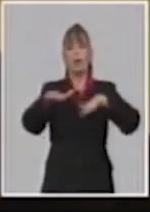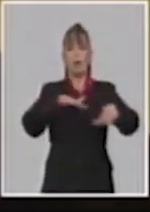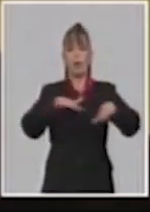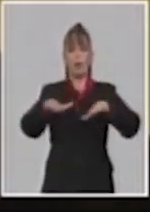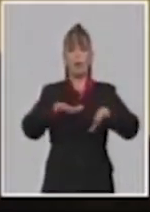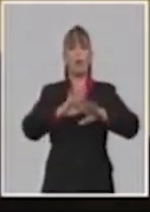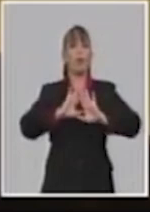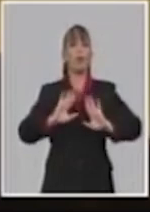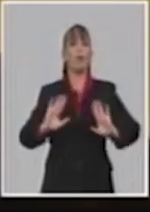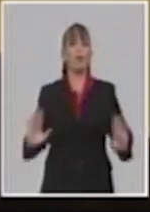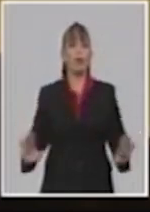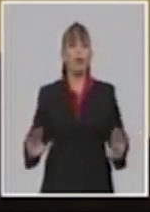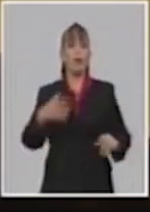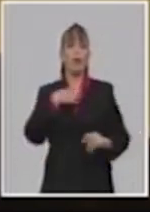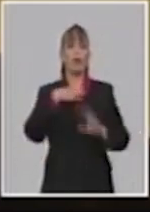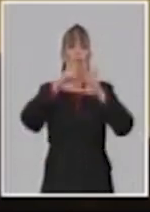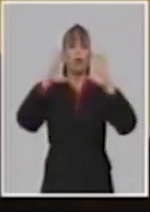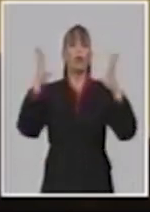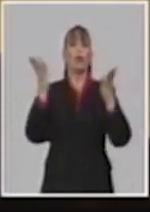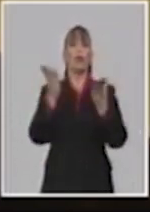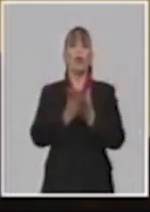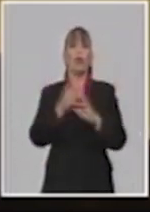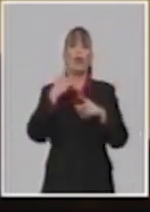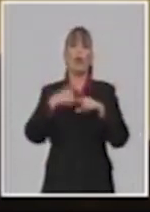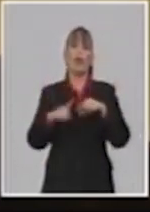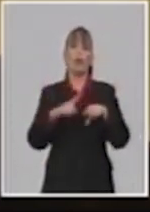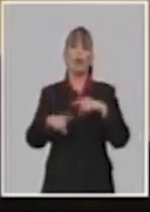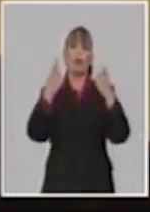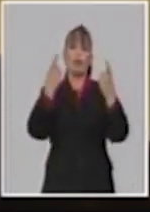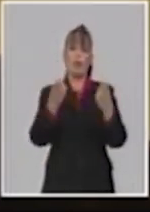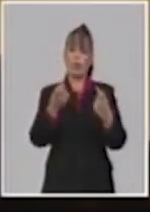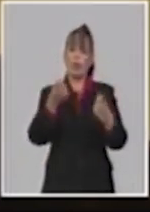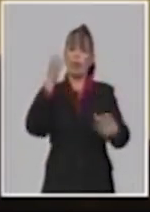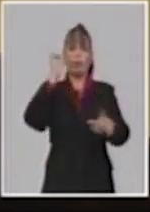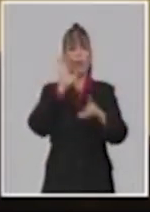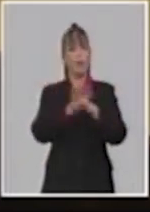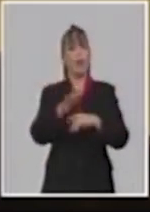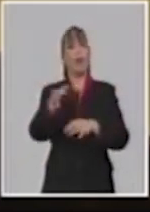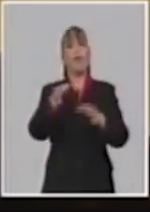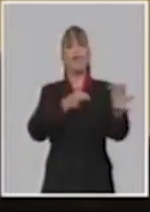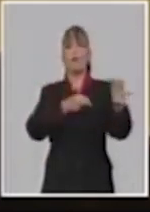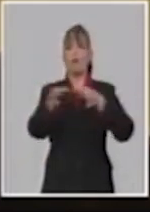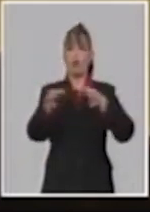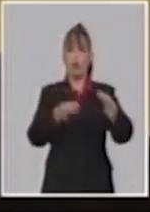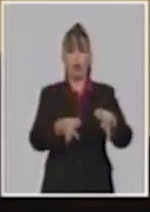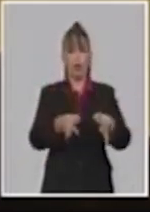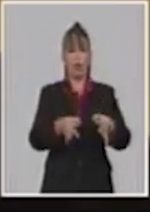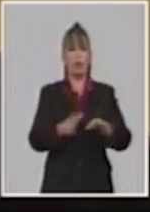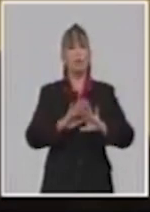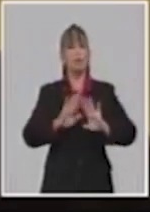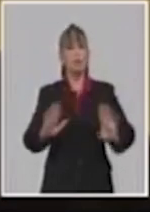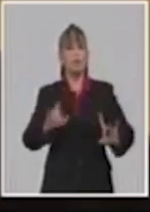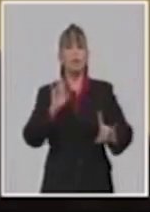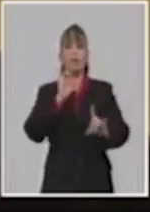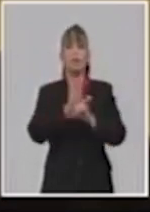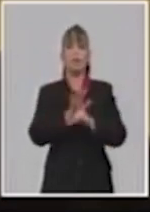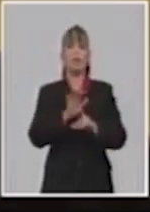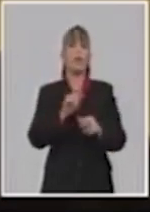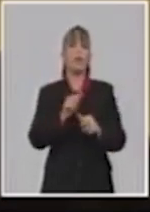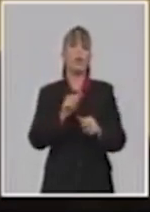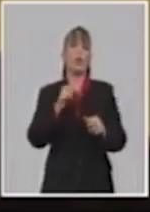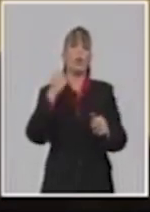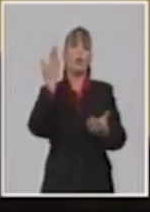acondicionó toda la logística necesaria para comenzar a poner operativo ya el hospital. Se realizó prueba con carga ya de los